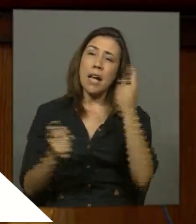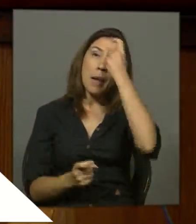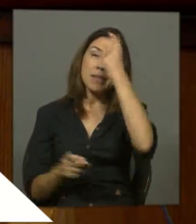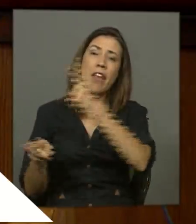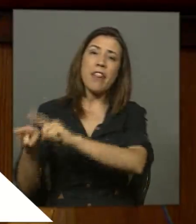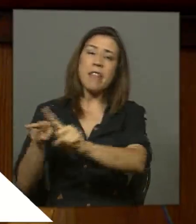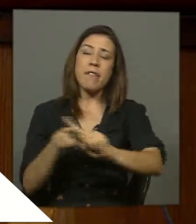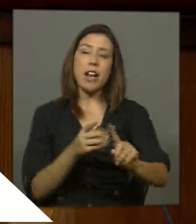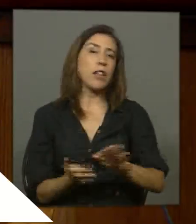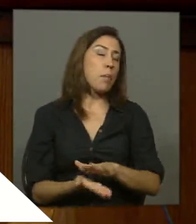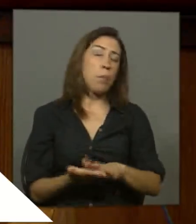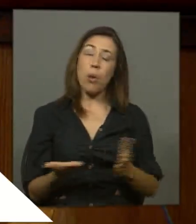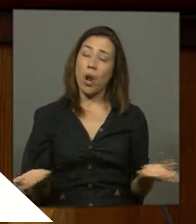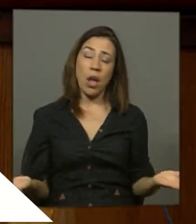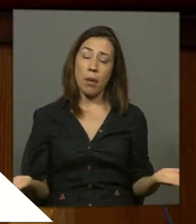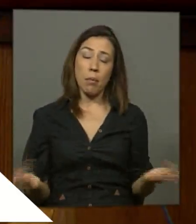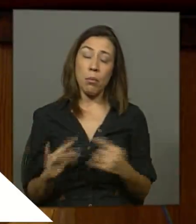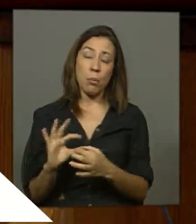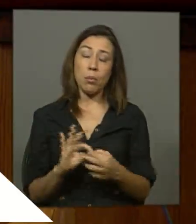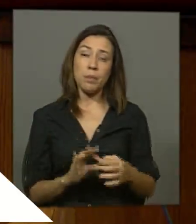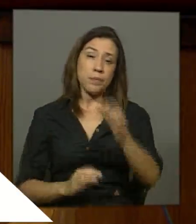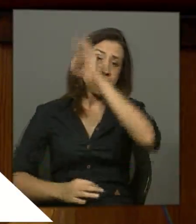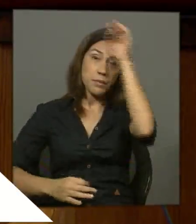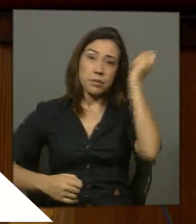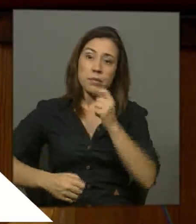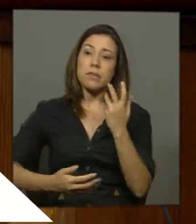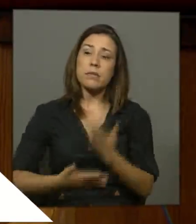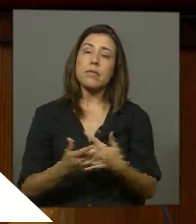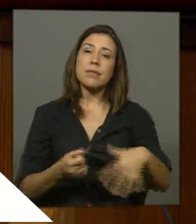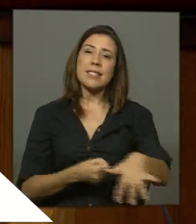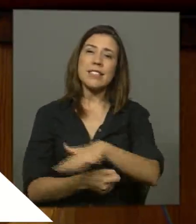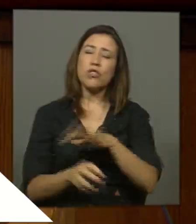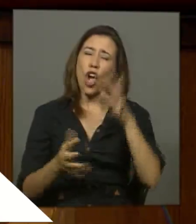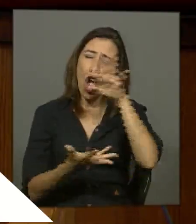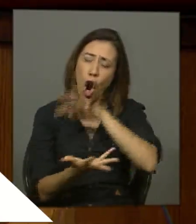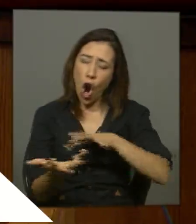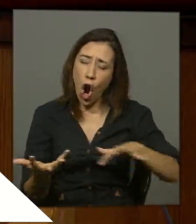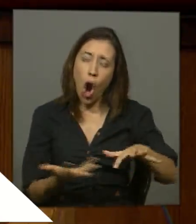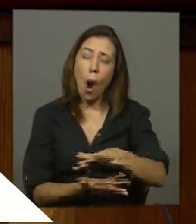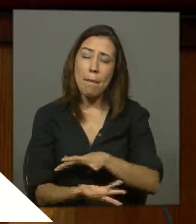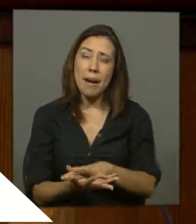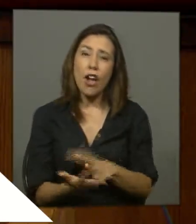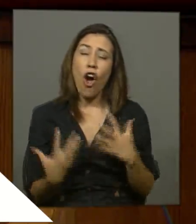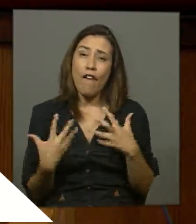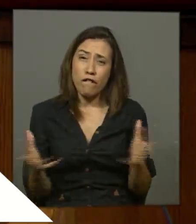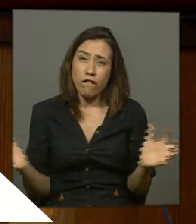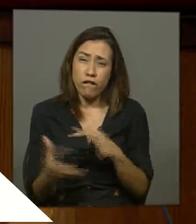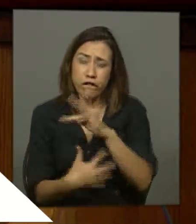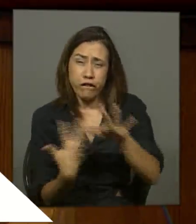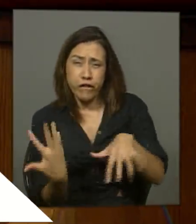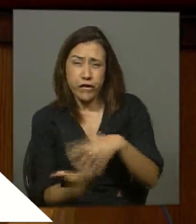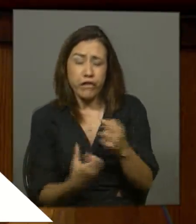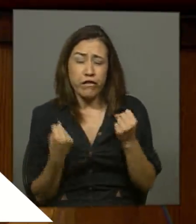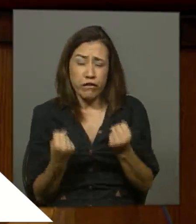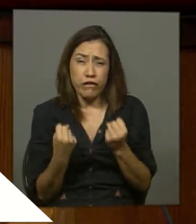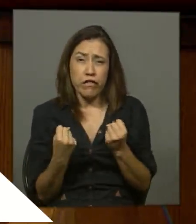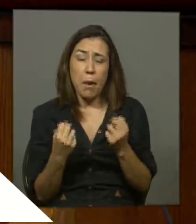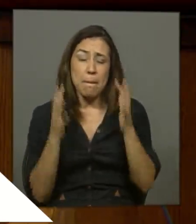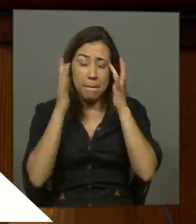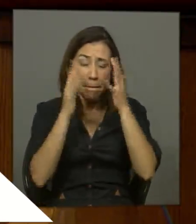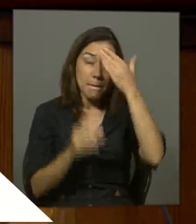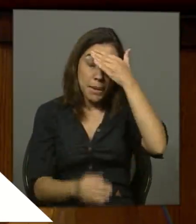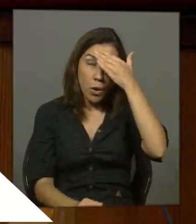distinto por ejemplo por lo tanto en la alocan hay una situación compleja hay una situación violenta hay una situación